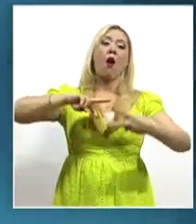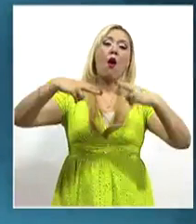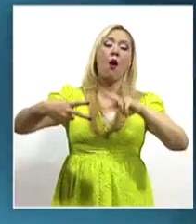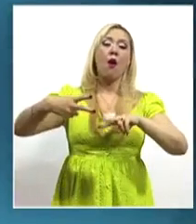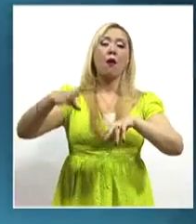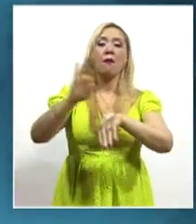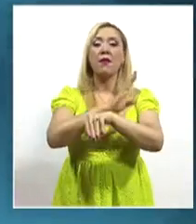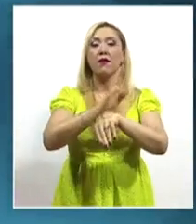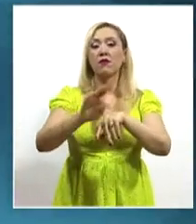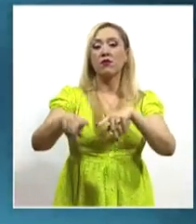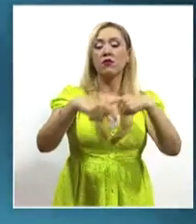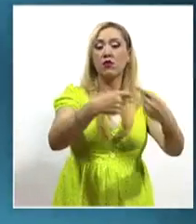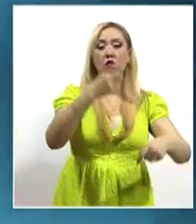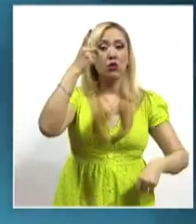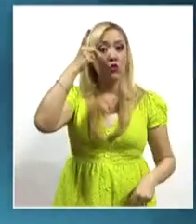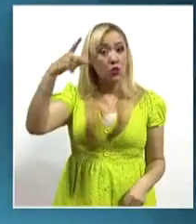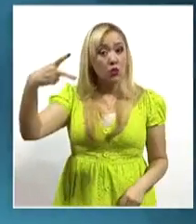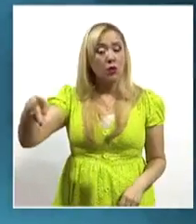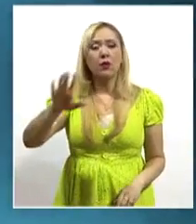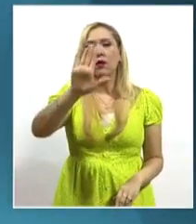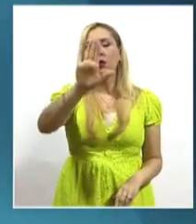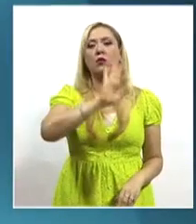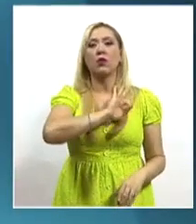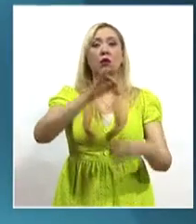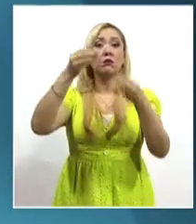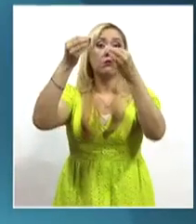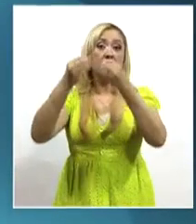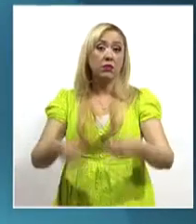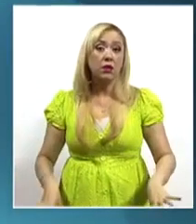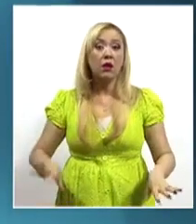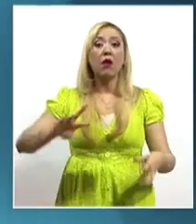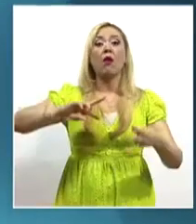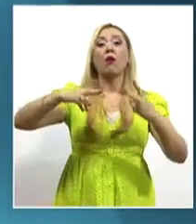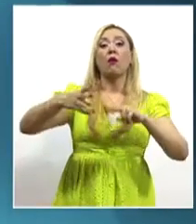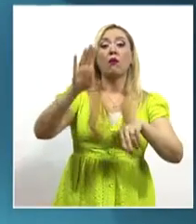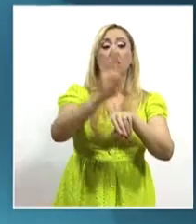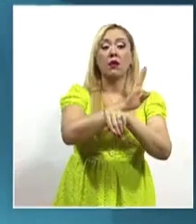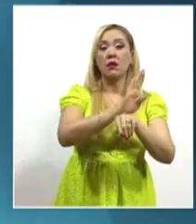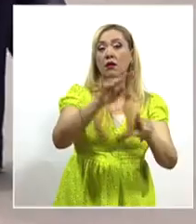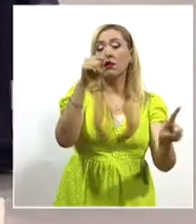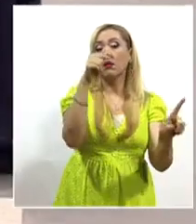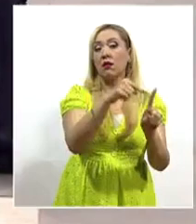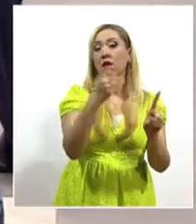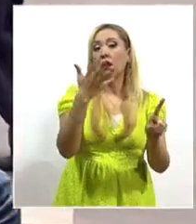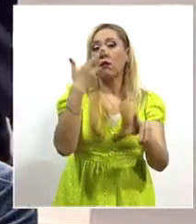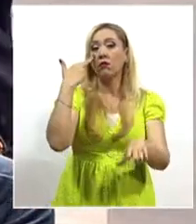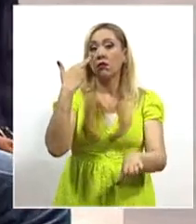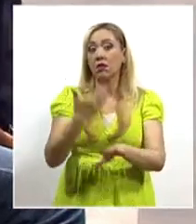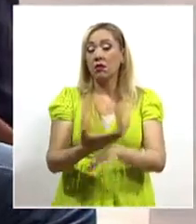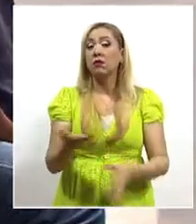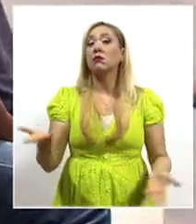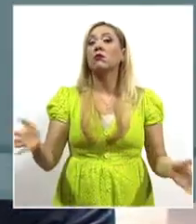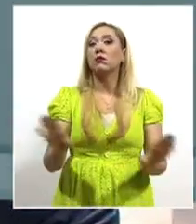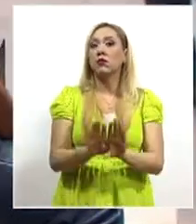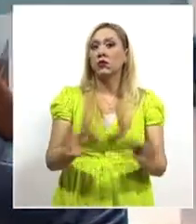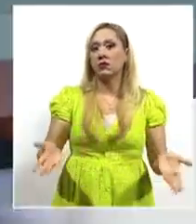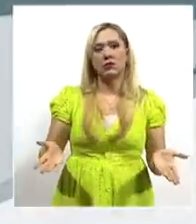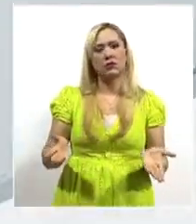propiedad, porque ello equivaldría a perderlo o bien que el beneficiario fuera el órgano que lo administra.